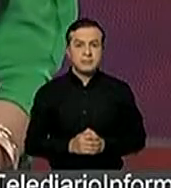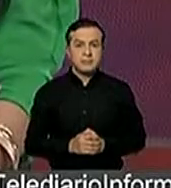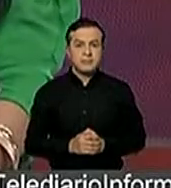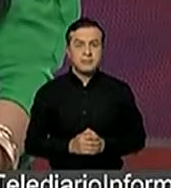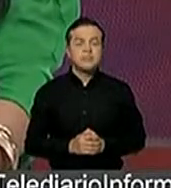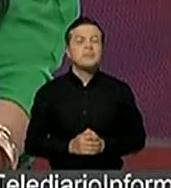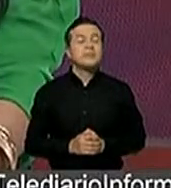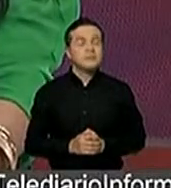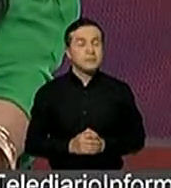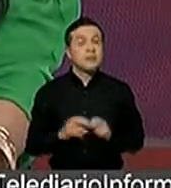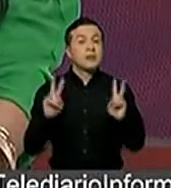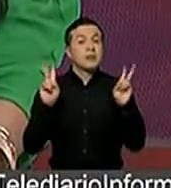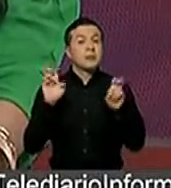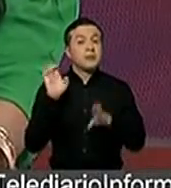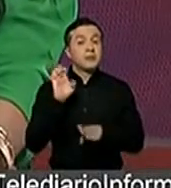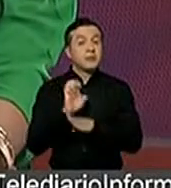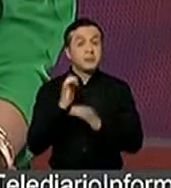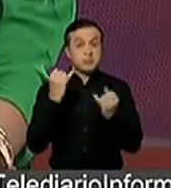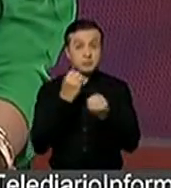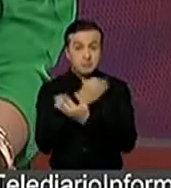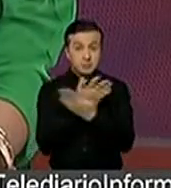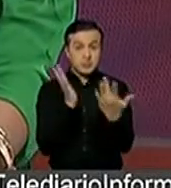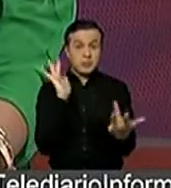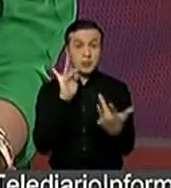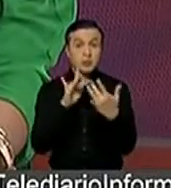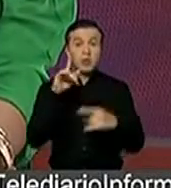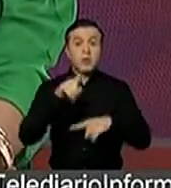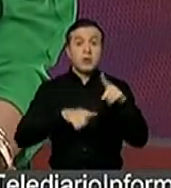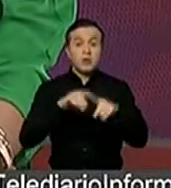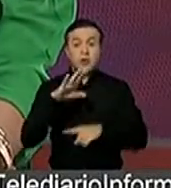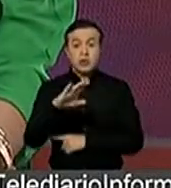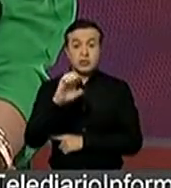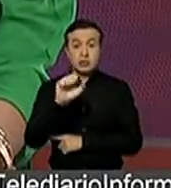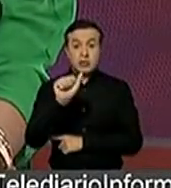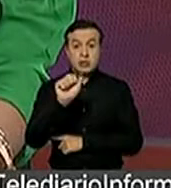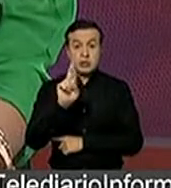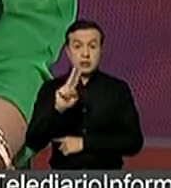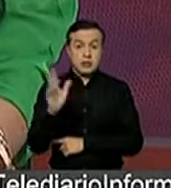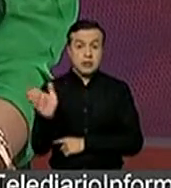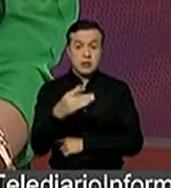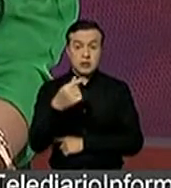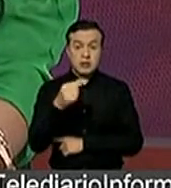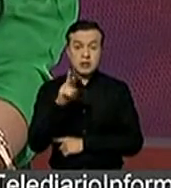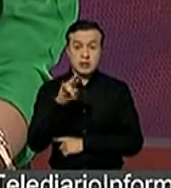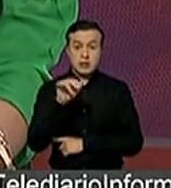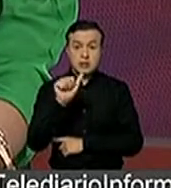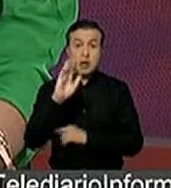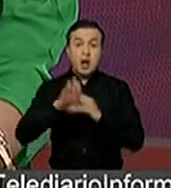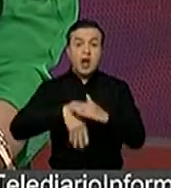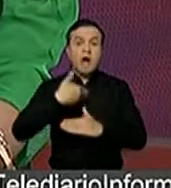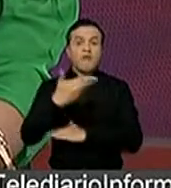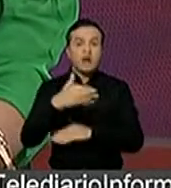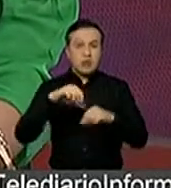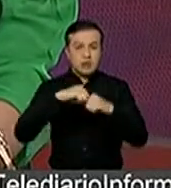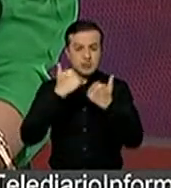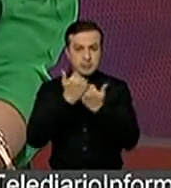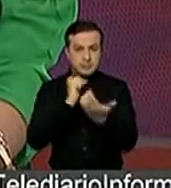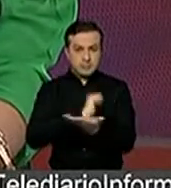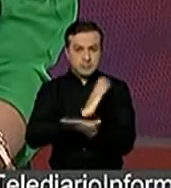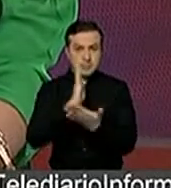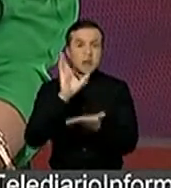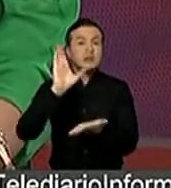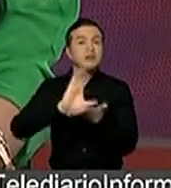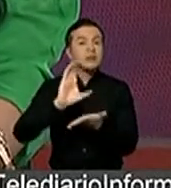Y en más temas nacionales, a esta hora damos paso a nuestro compañero César García, quien se encuentra en los exteriores de la Asamblea Nacional en el centro